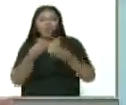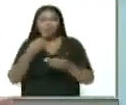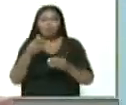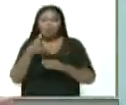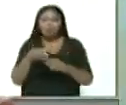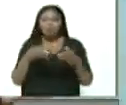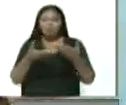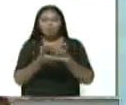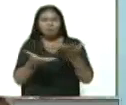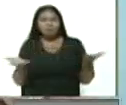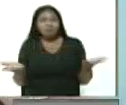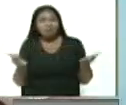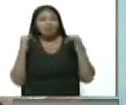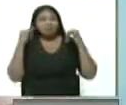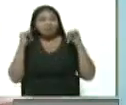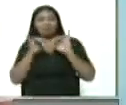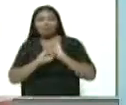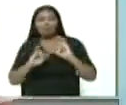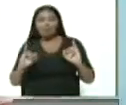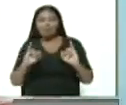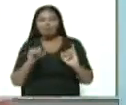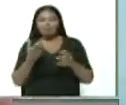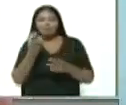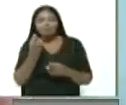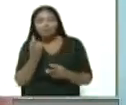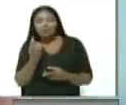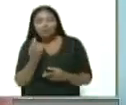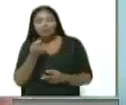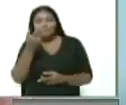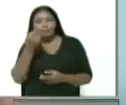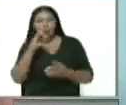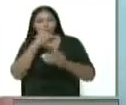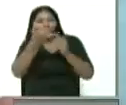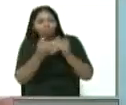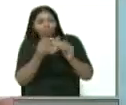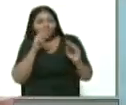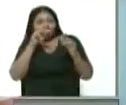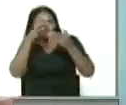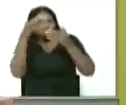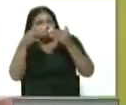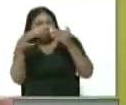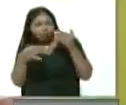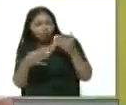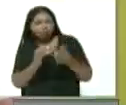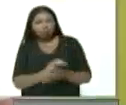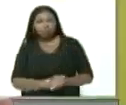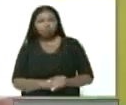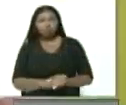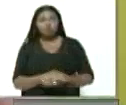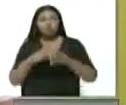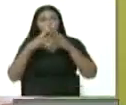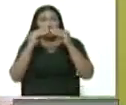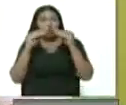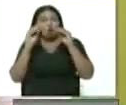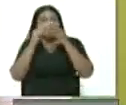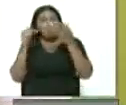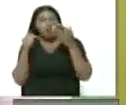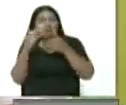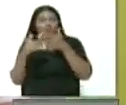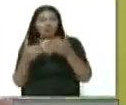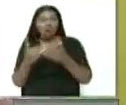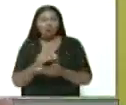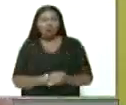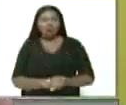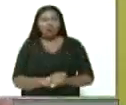mesa está servida la fiesta electoral está muy bien planificada y tenemos todos los pormenores inclusive lás